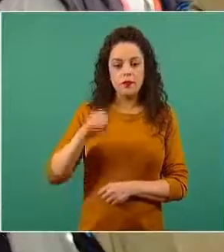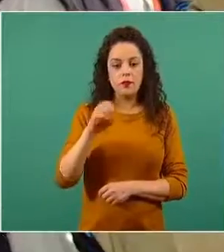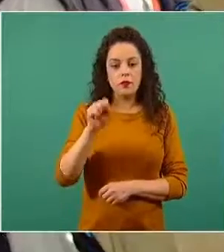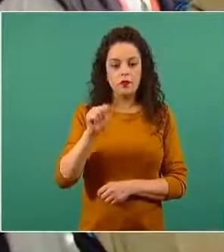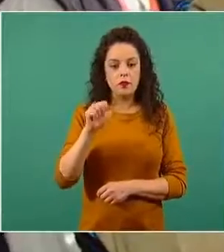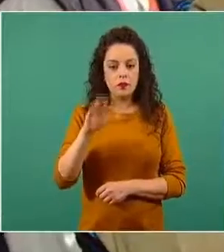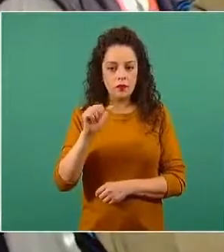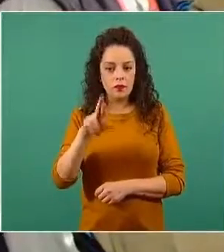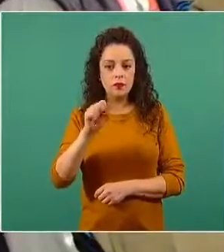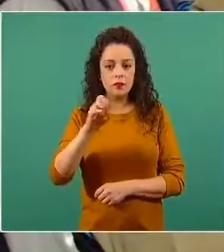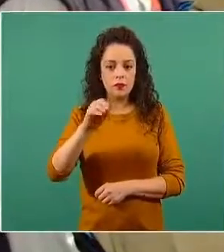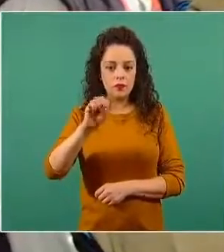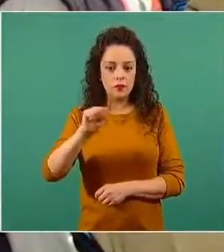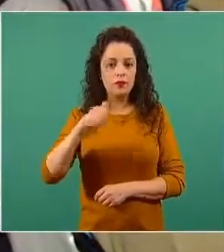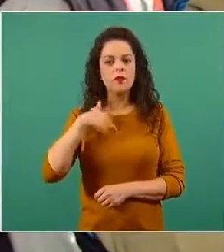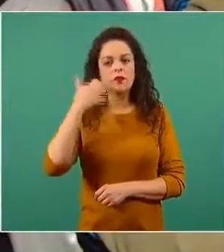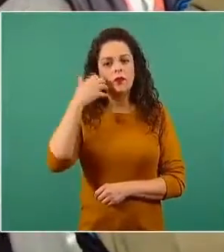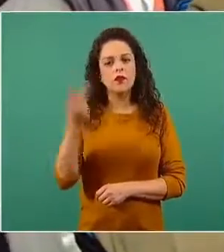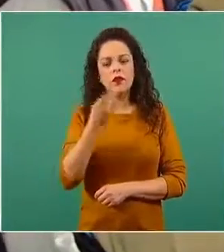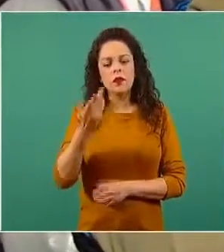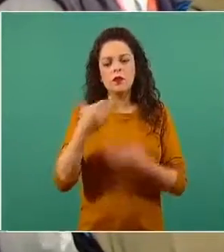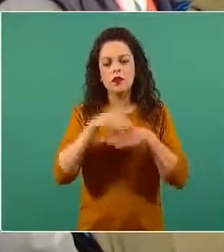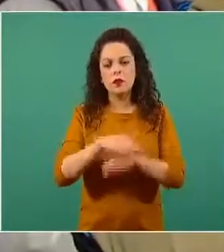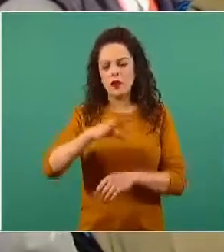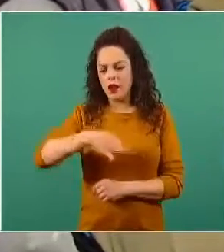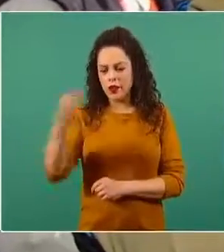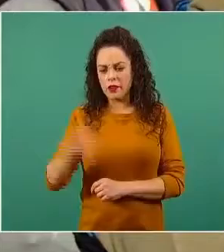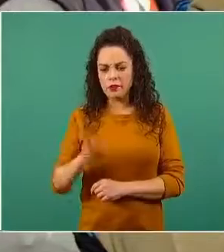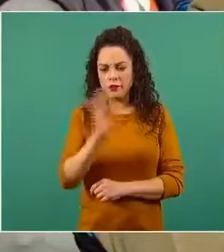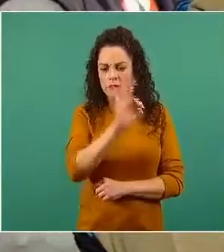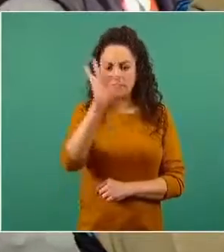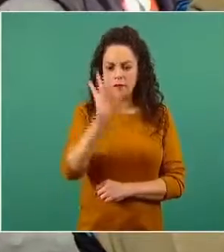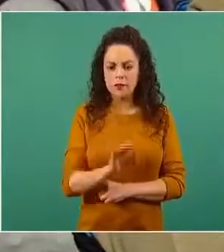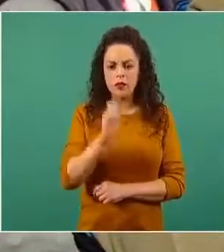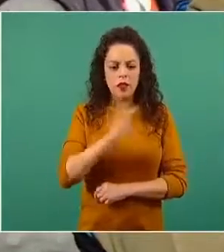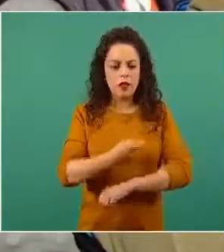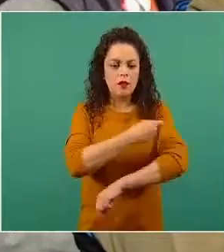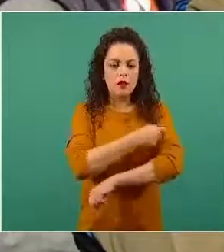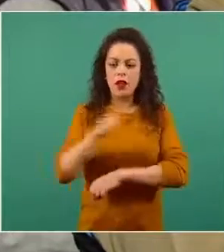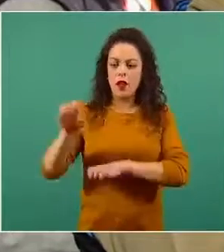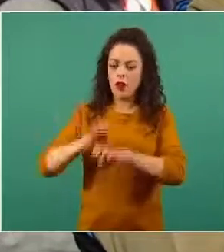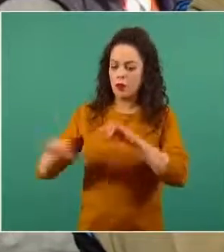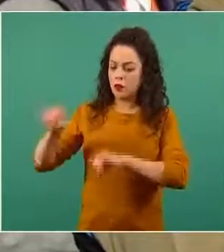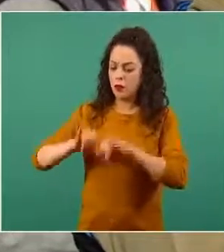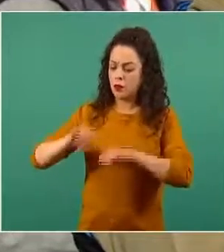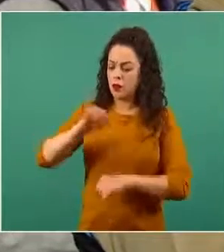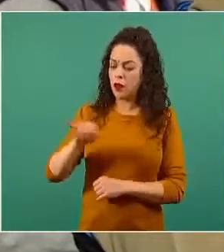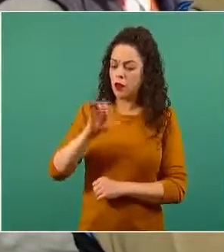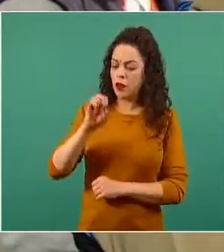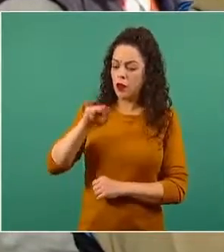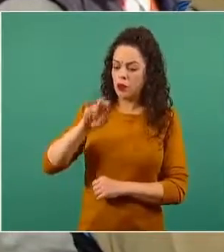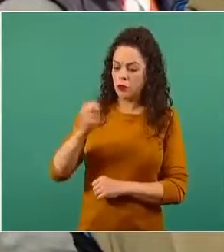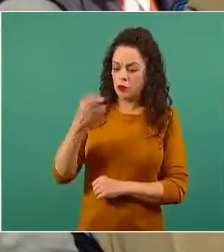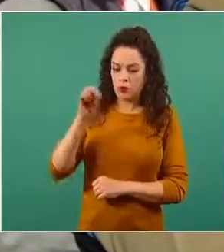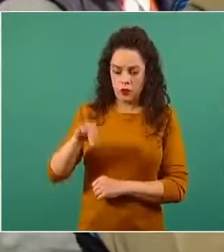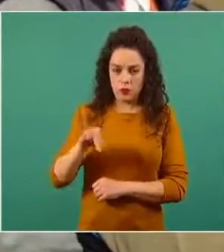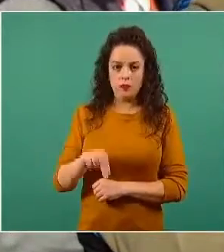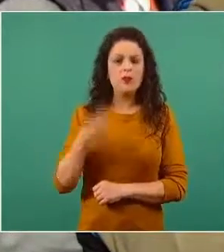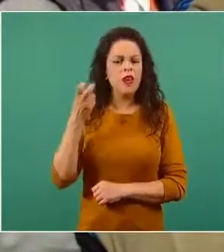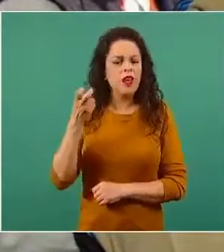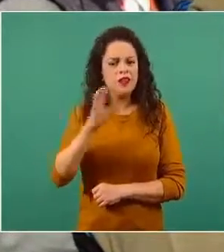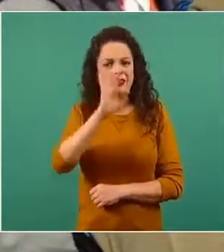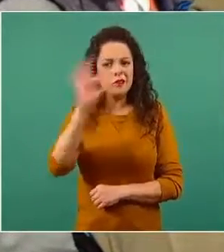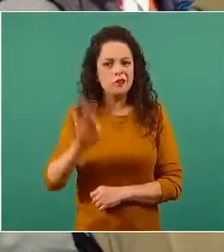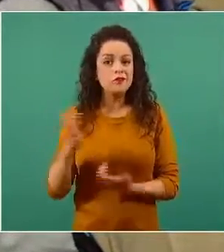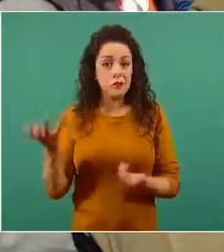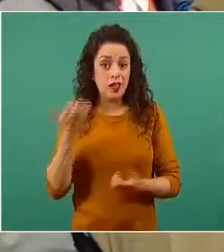a el porcentaje de eficacia de la vacuna Johnson & Johnson, y nos puede mencionar, por favor, y ese porcentaje quiere decir